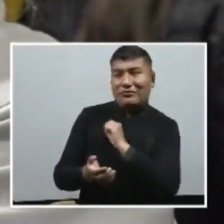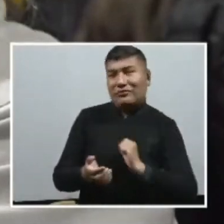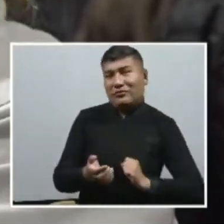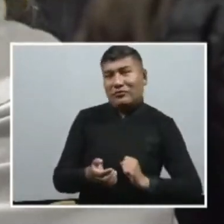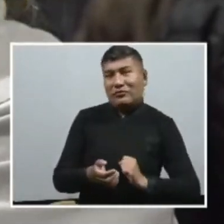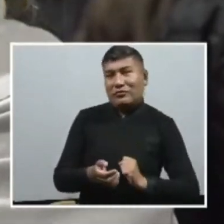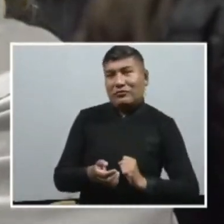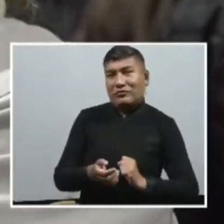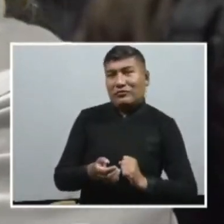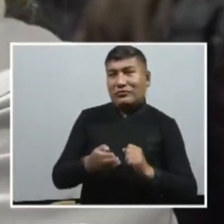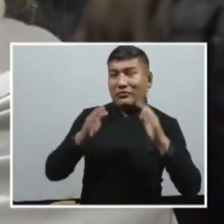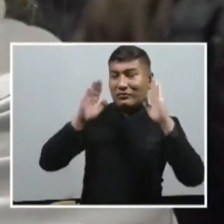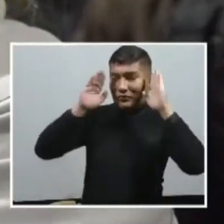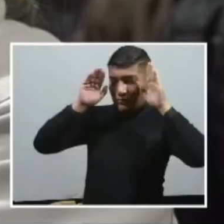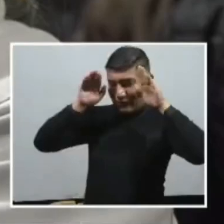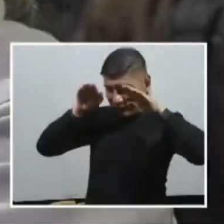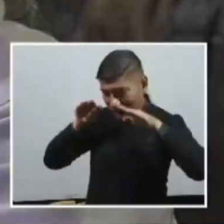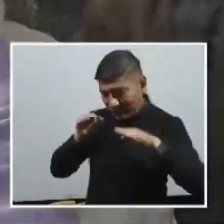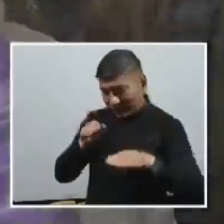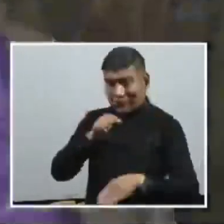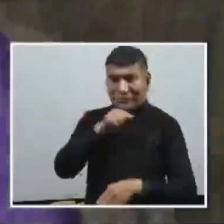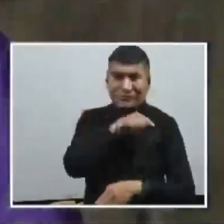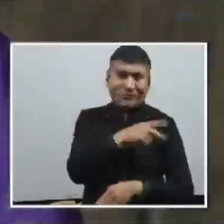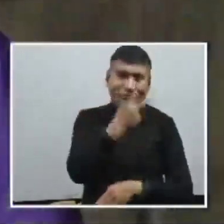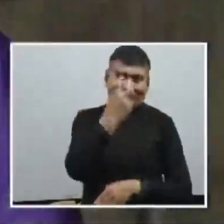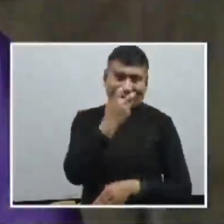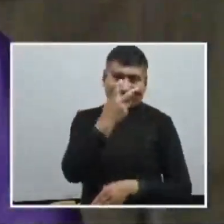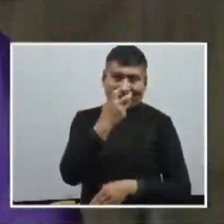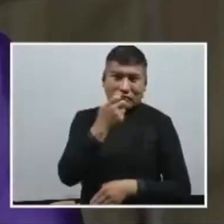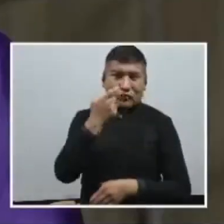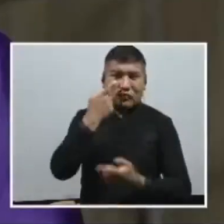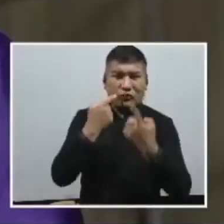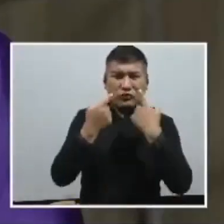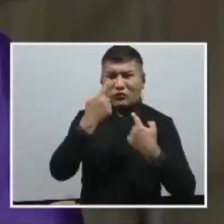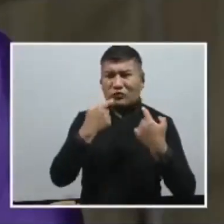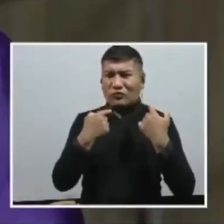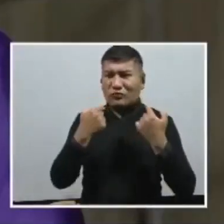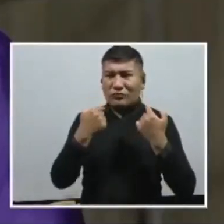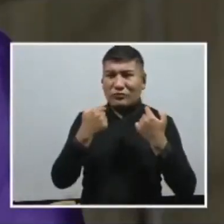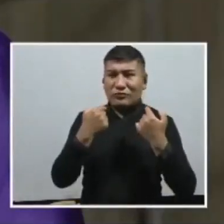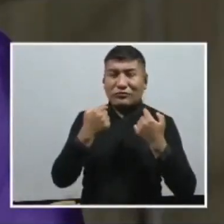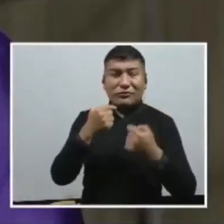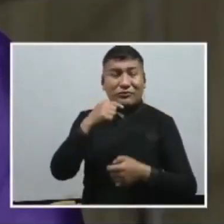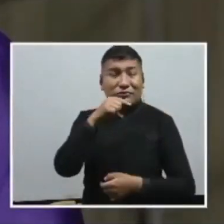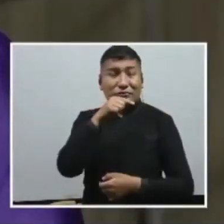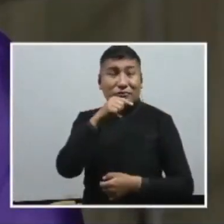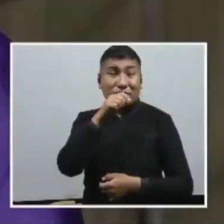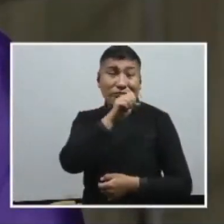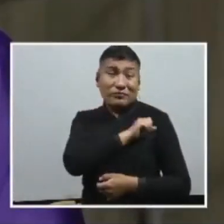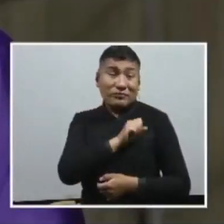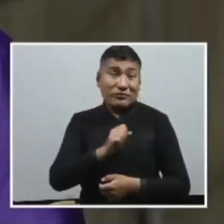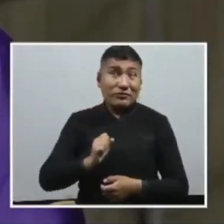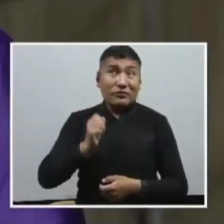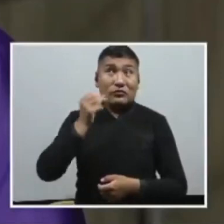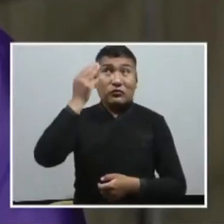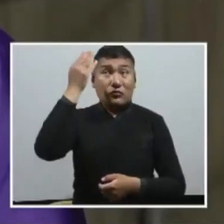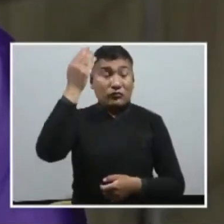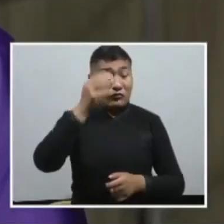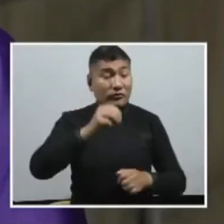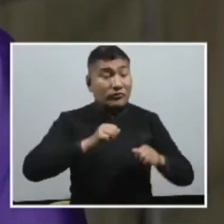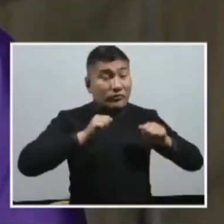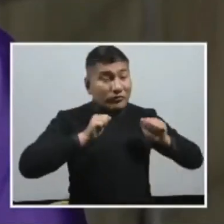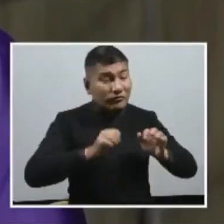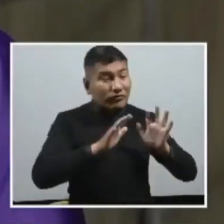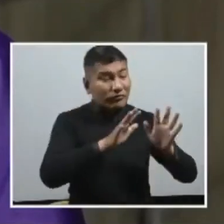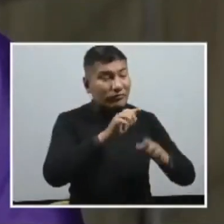tumba delante de él. Imagino. Llora amargamente porque lo que le ha hecho el Señor es algo que no